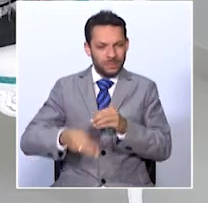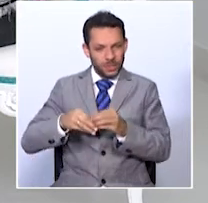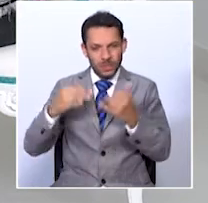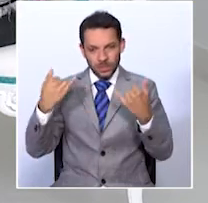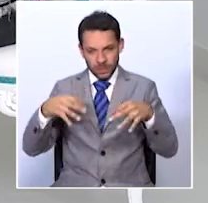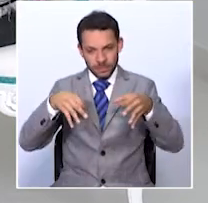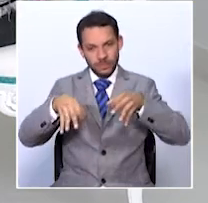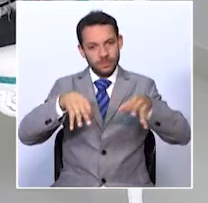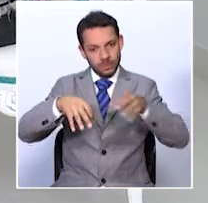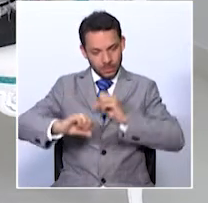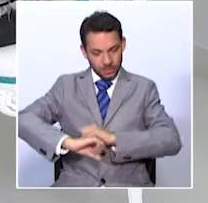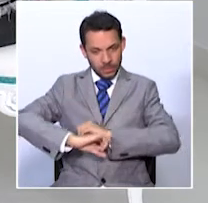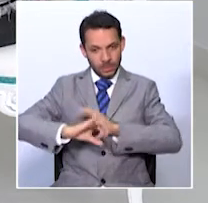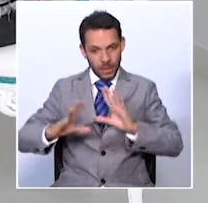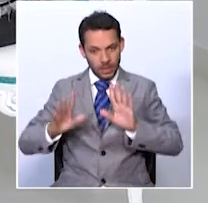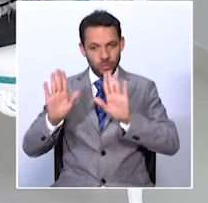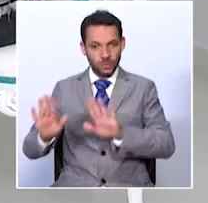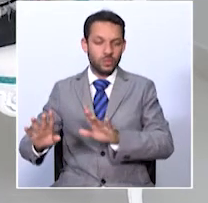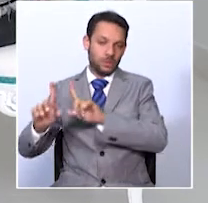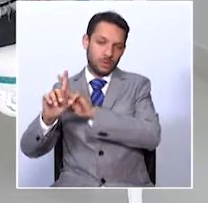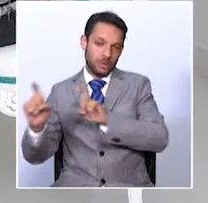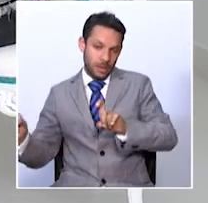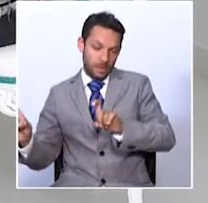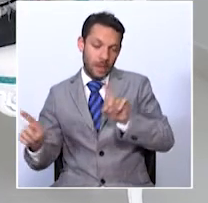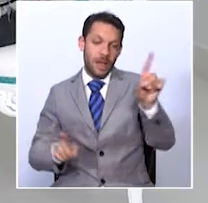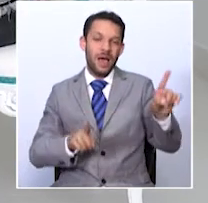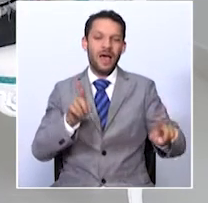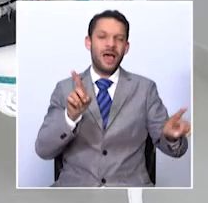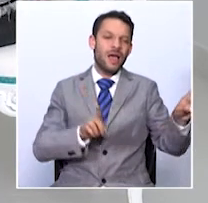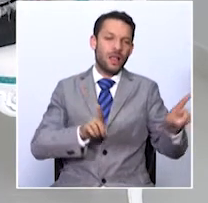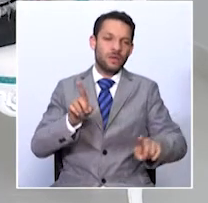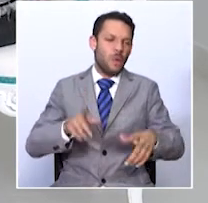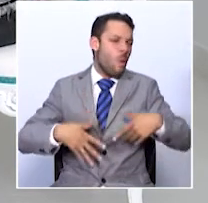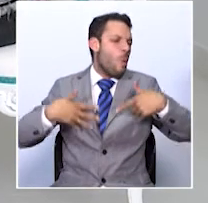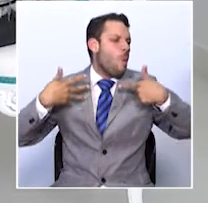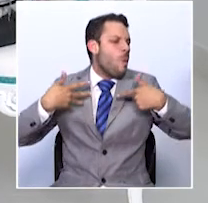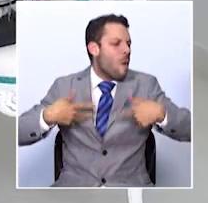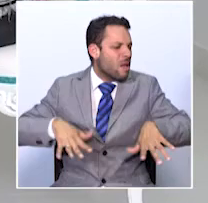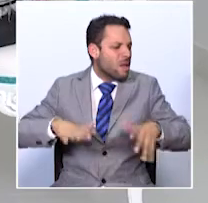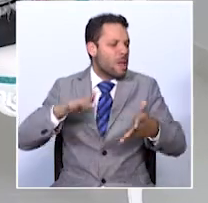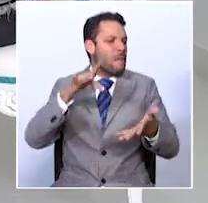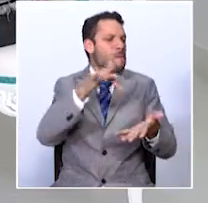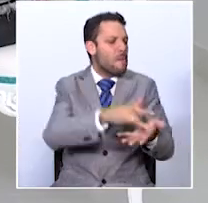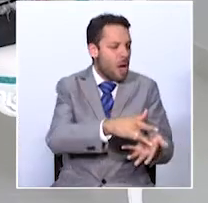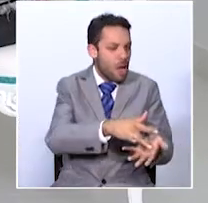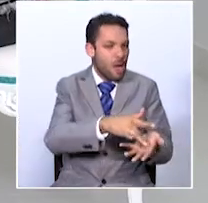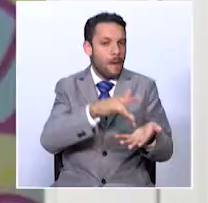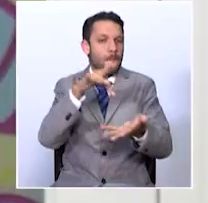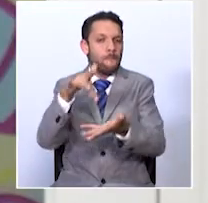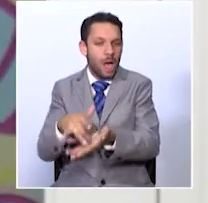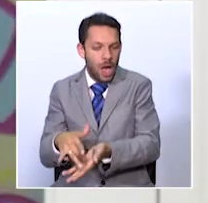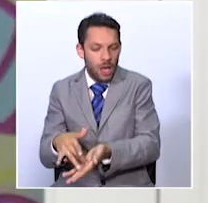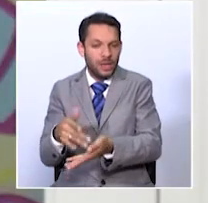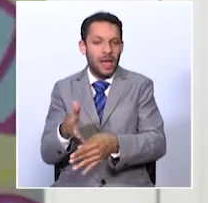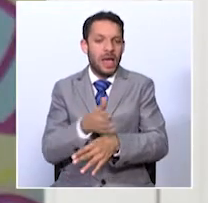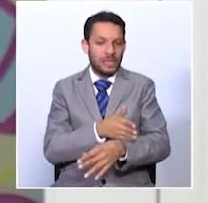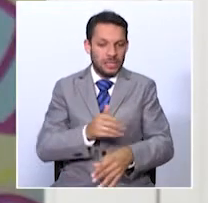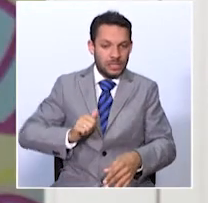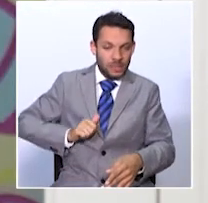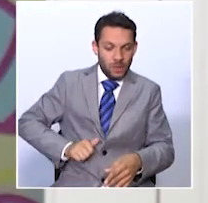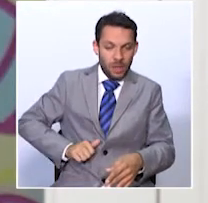quería compartir este tema de la cirugía plástica, porque es que a veces tenemos que atender pacientes que vienen de una cirugía